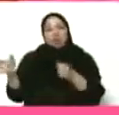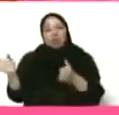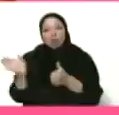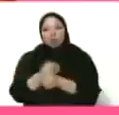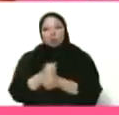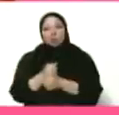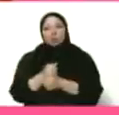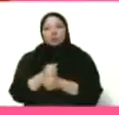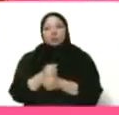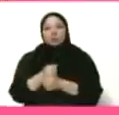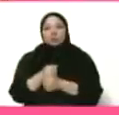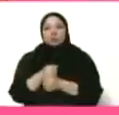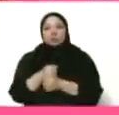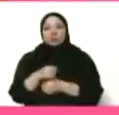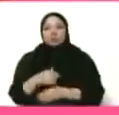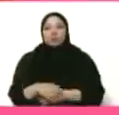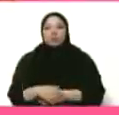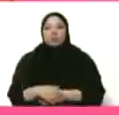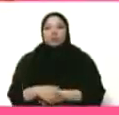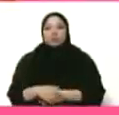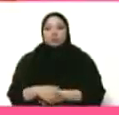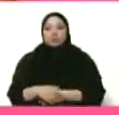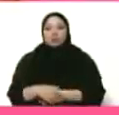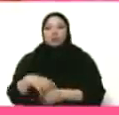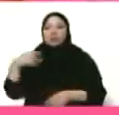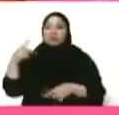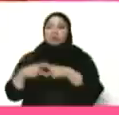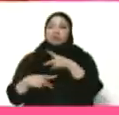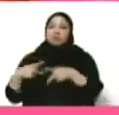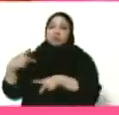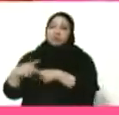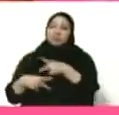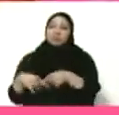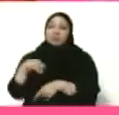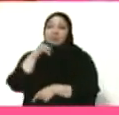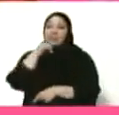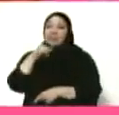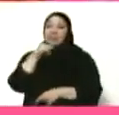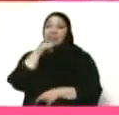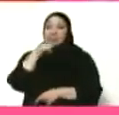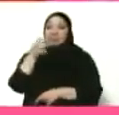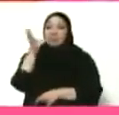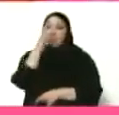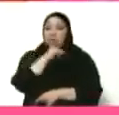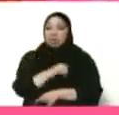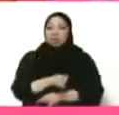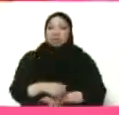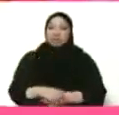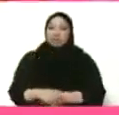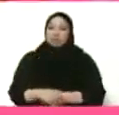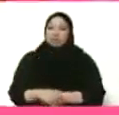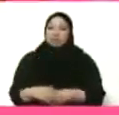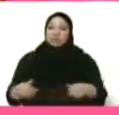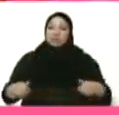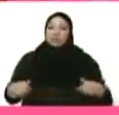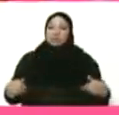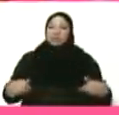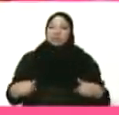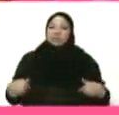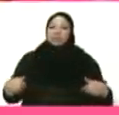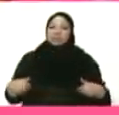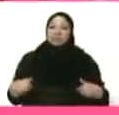casi no se produce, no hay. De vez en cuando surgen una que